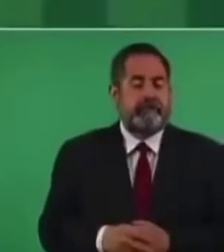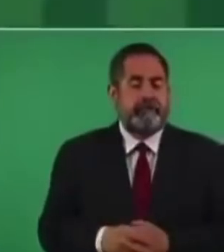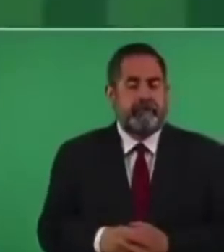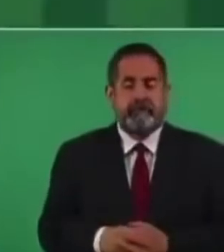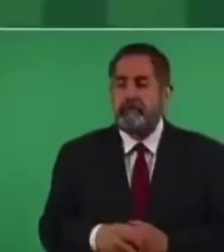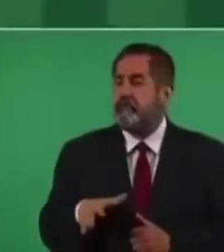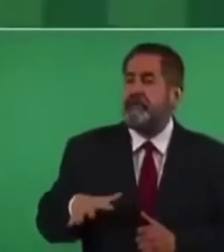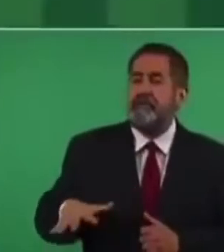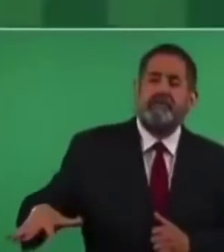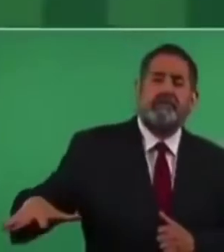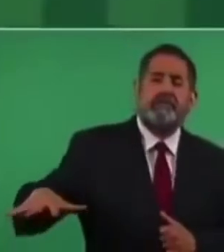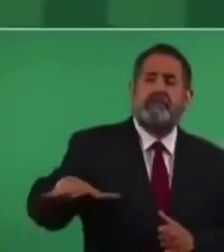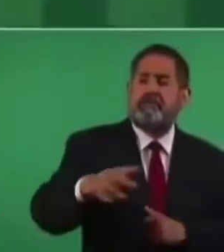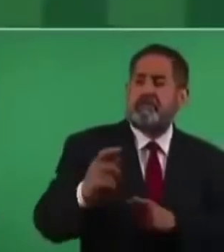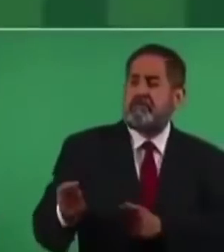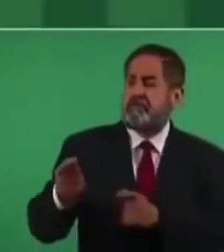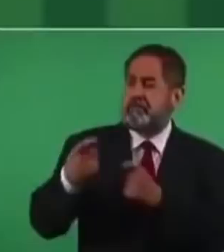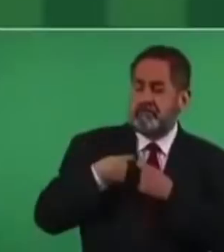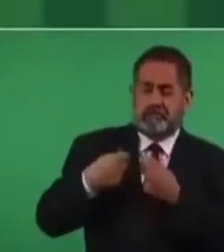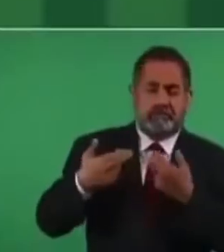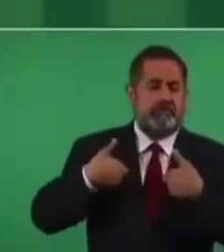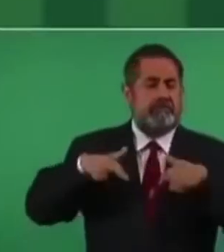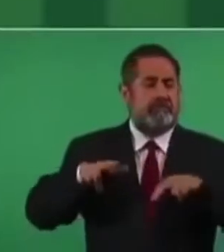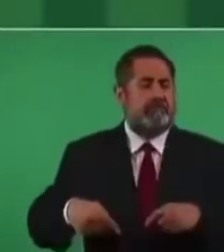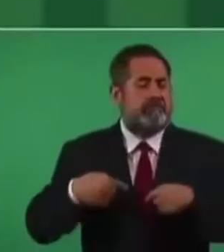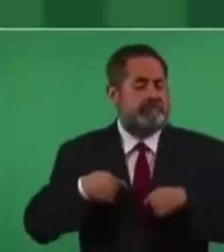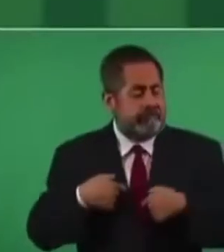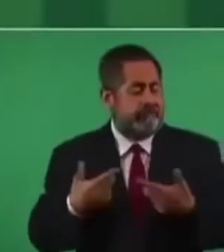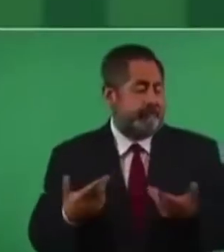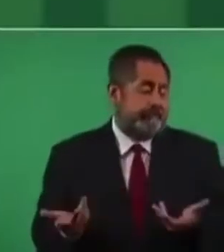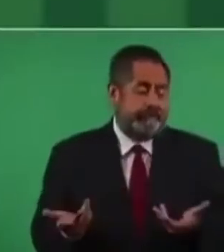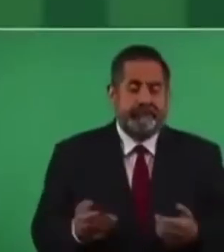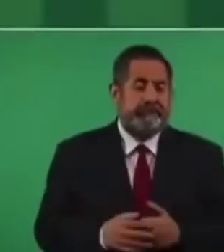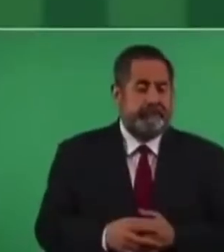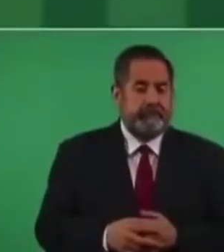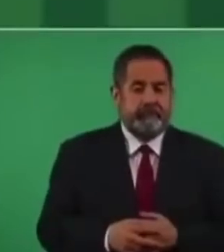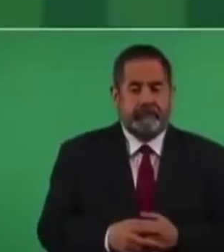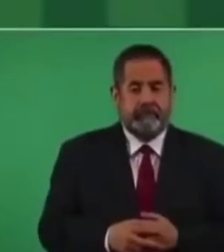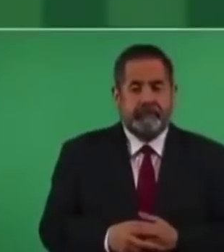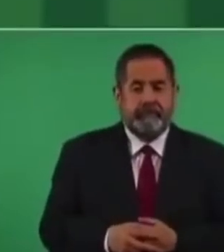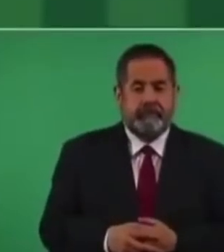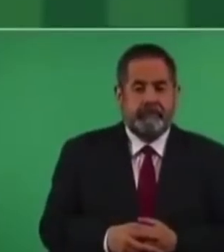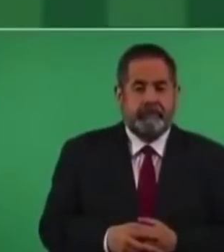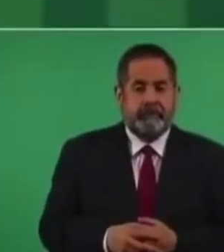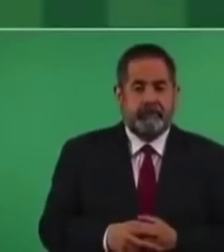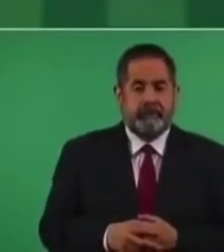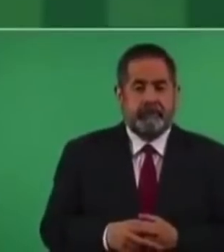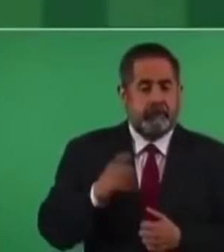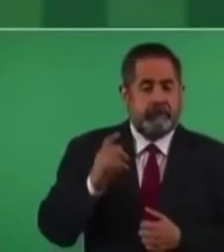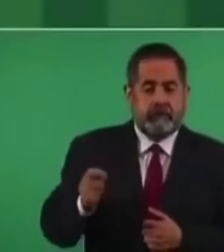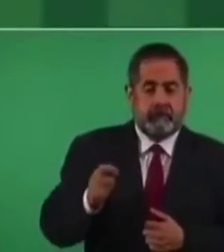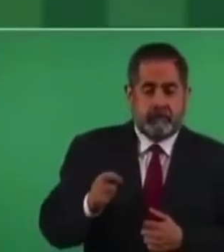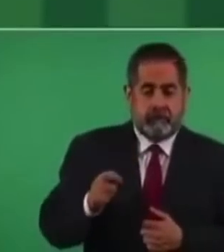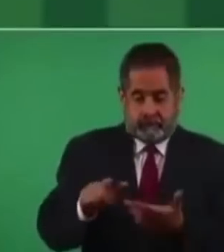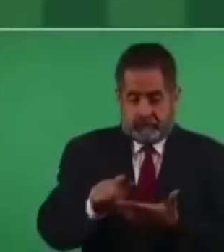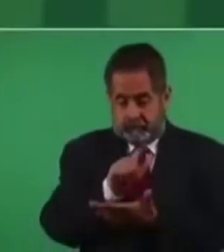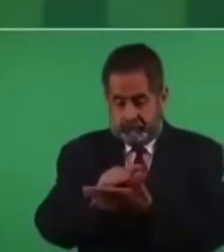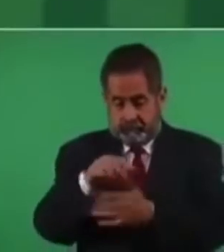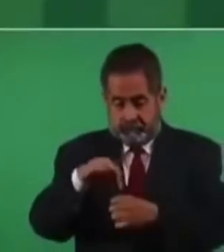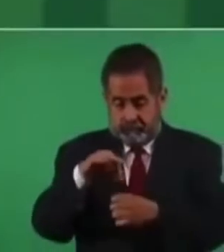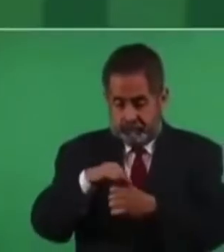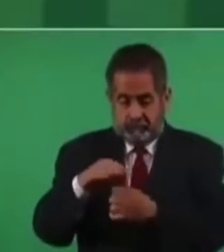es el representante de todo el pueblo y que cuando se tiene legalidad es de